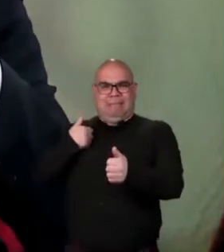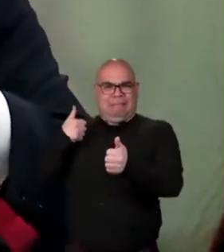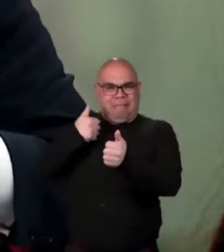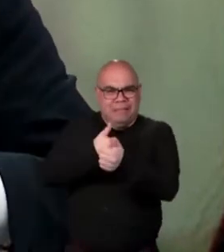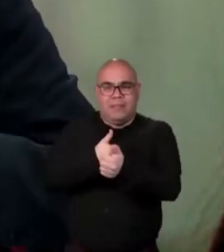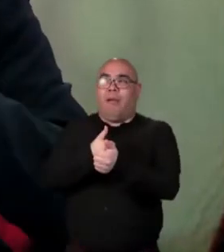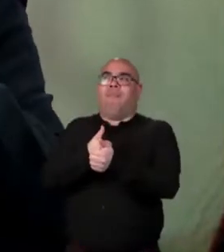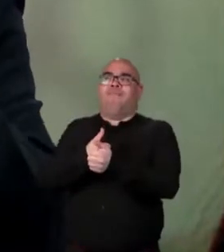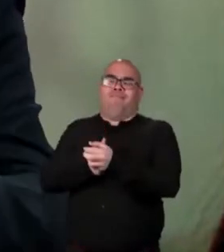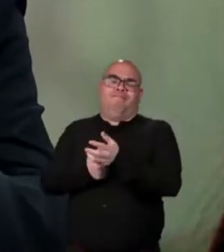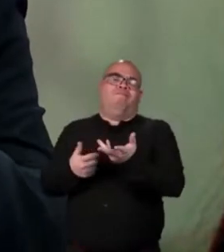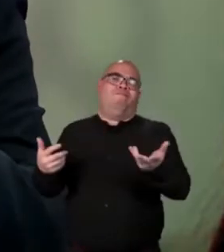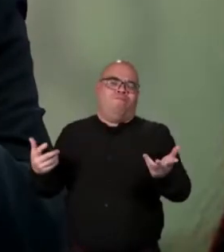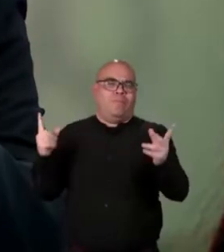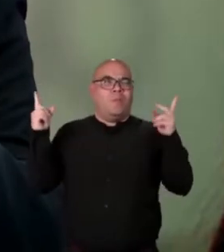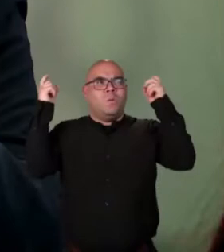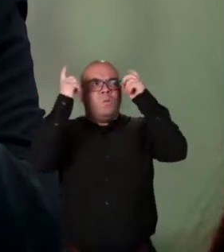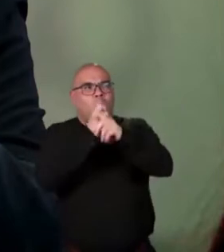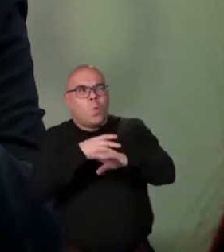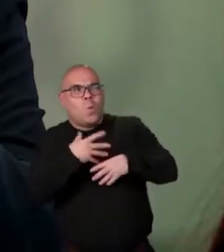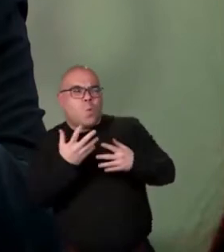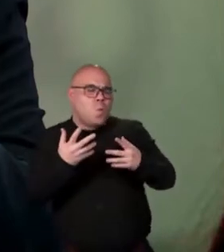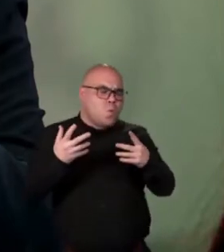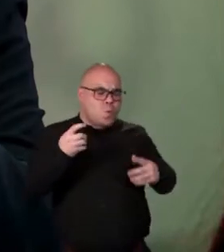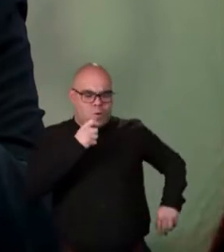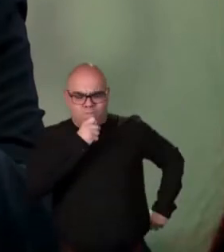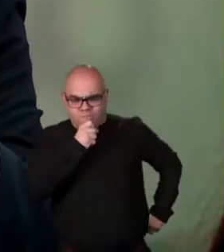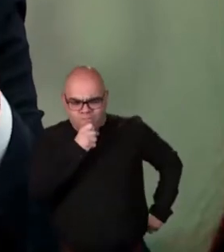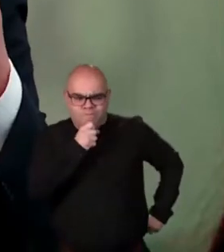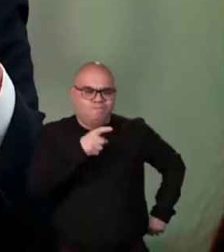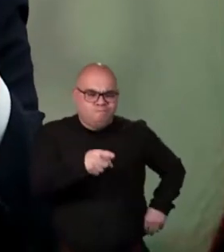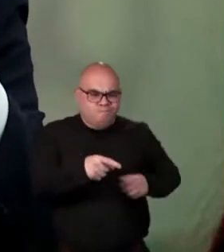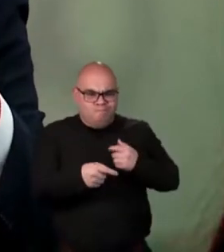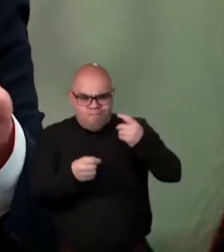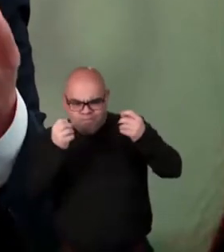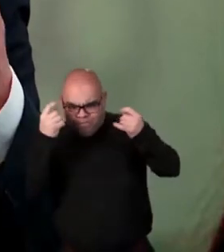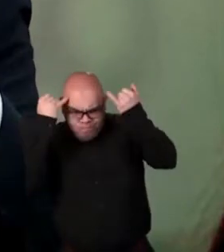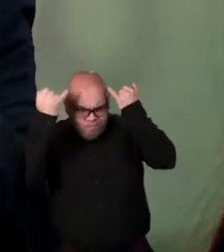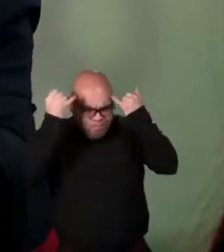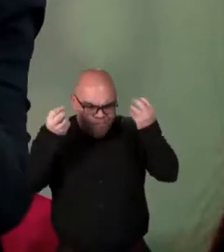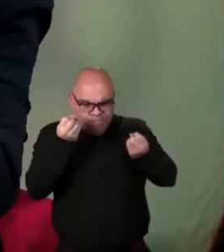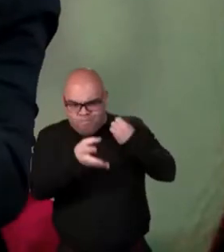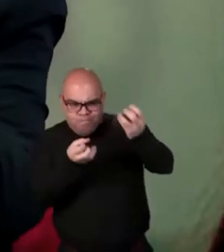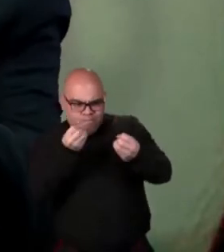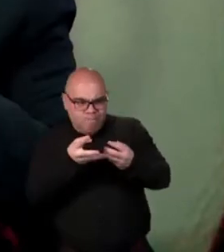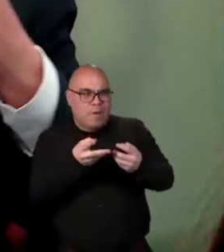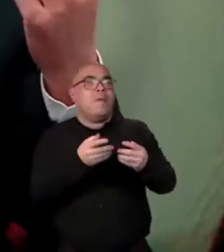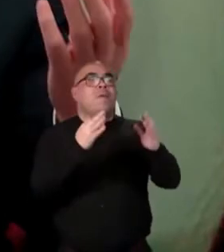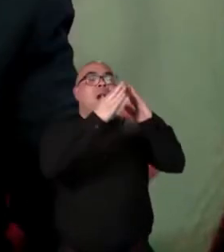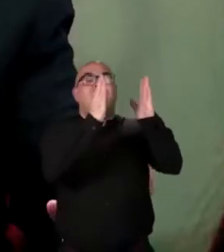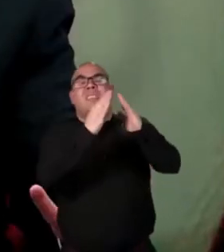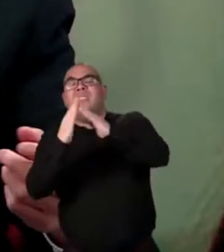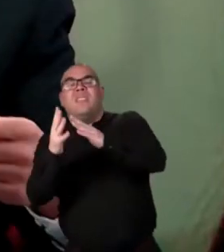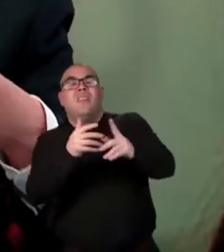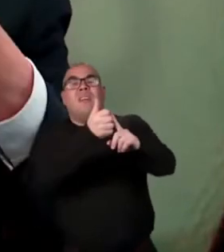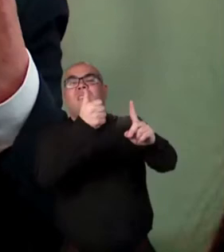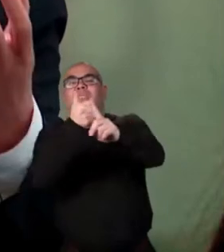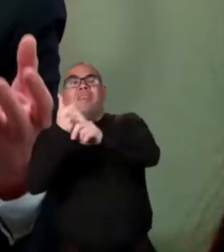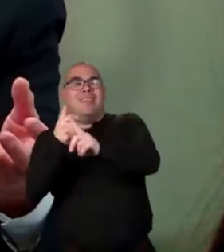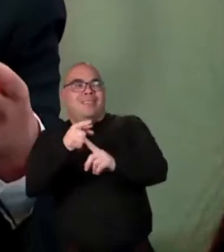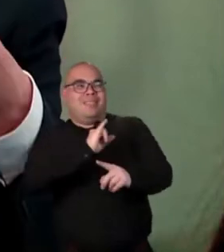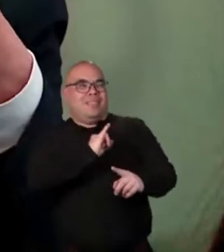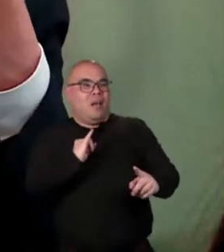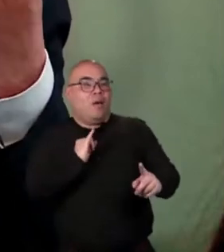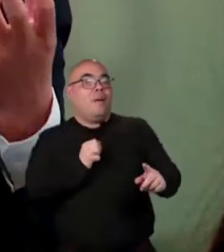obligaron a idear cosas que nos permitieran indudablemente impactar en lo remoto y que esa híbrida se volvieron a realidad y una